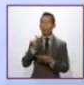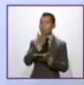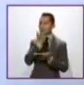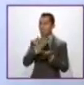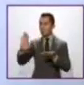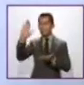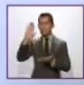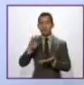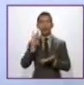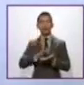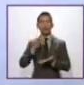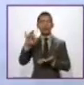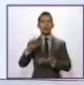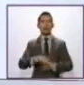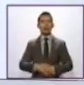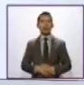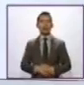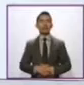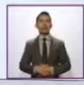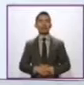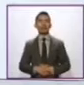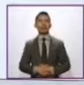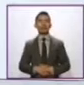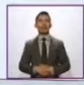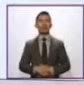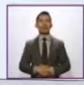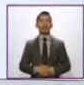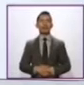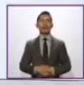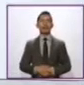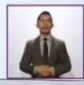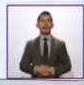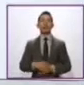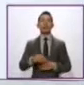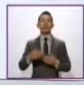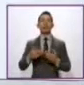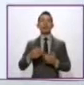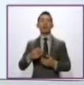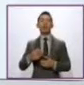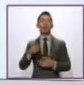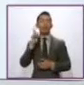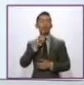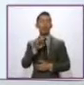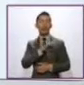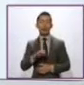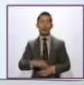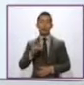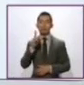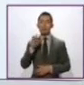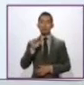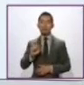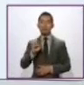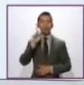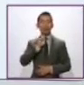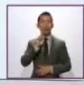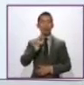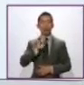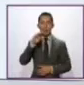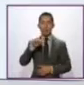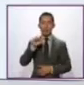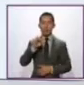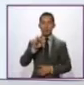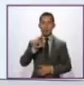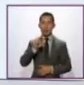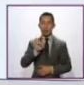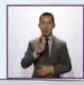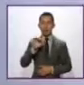Querétaro. Gracias. Muchas gracias, candidata. Toca el turno para la candidata del Partido Encuentro Solidario, Mari Ibarra. 40 segundos, candidata,